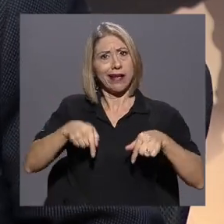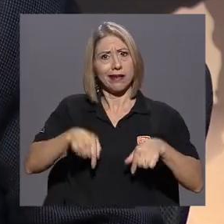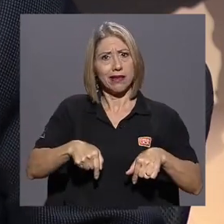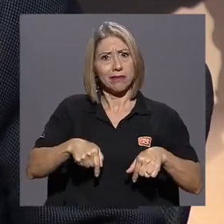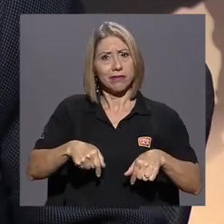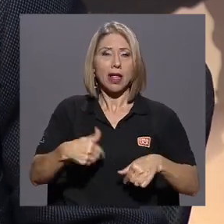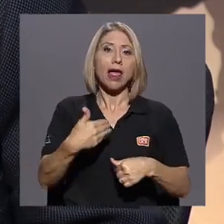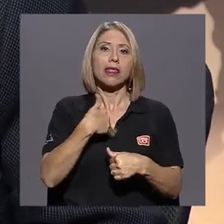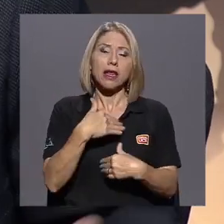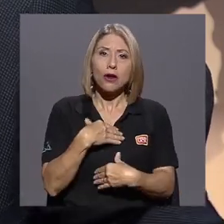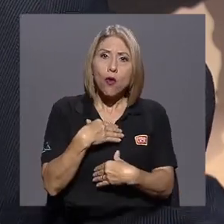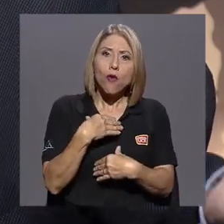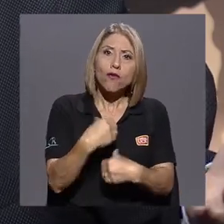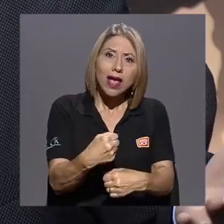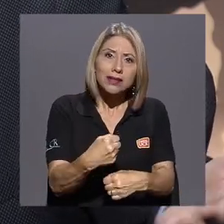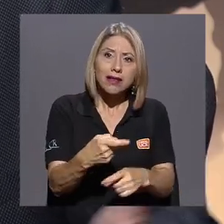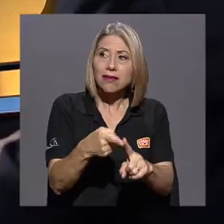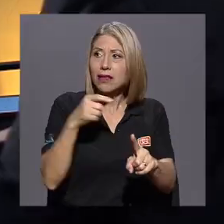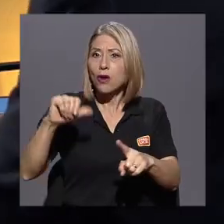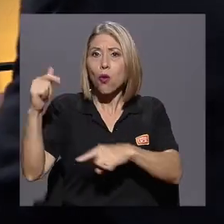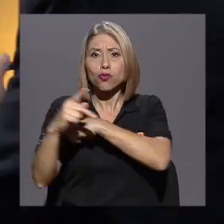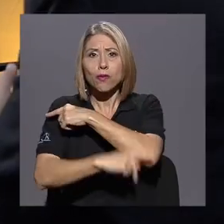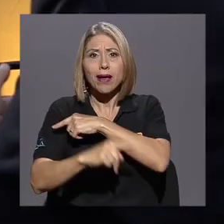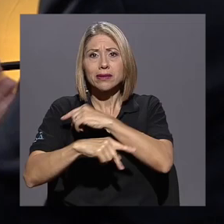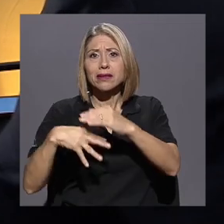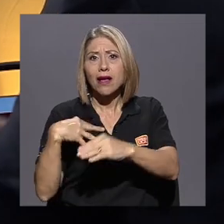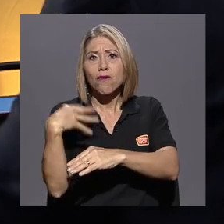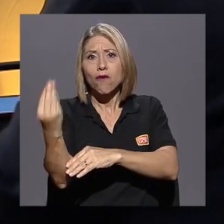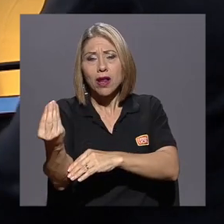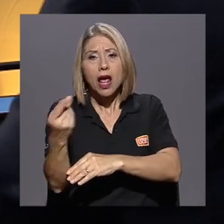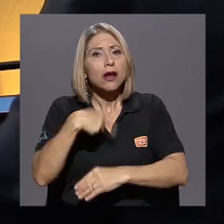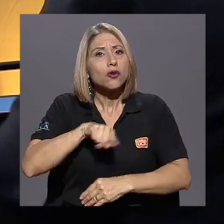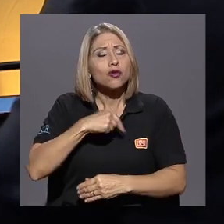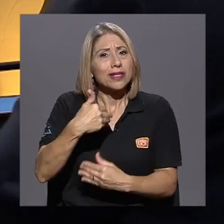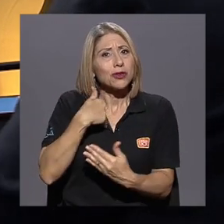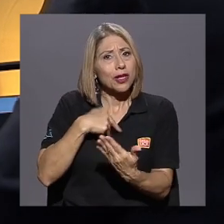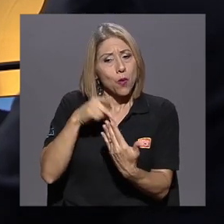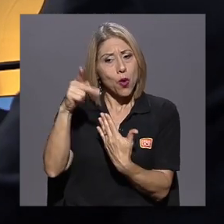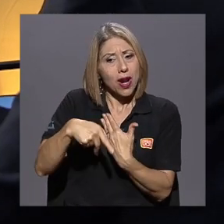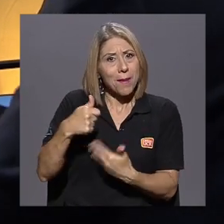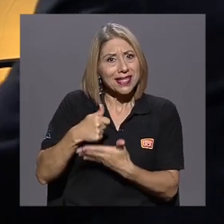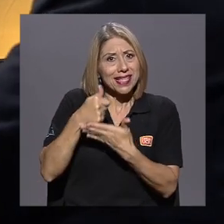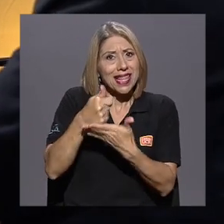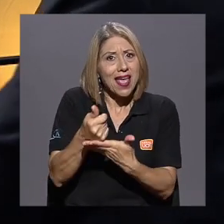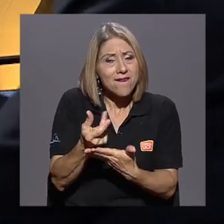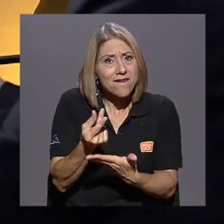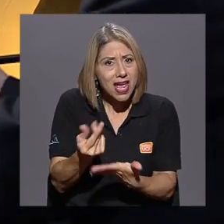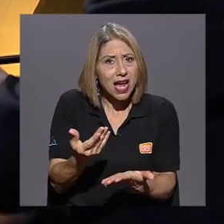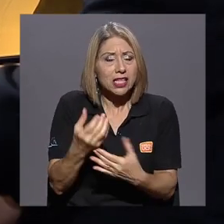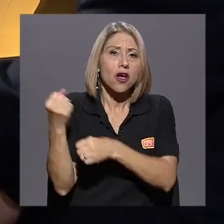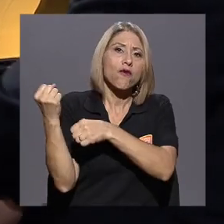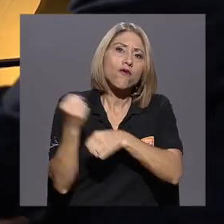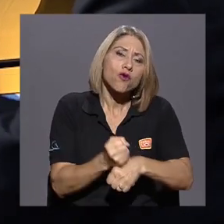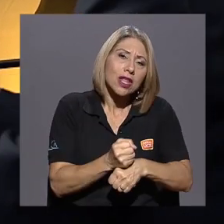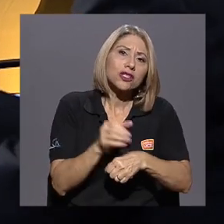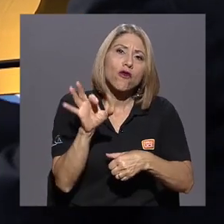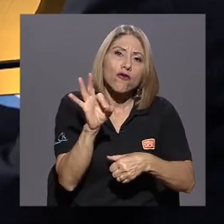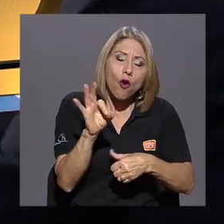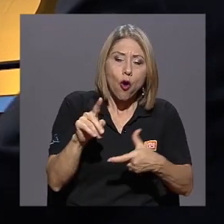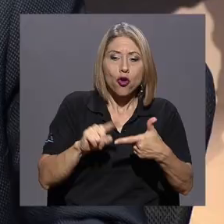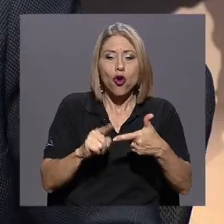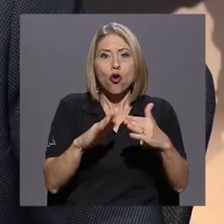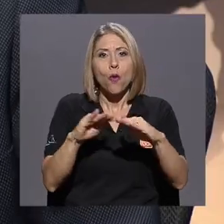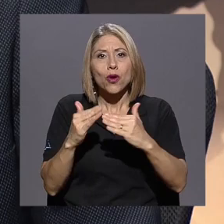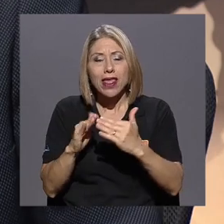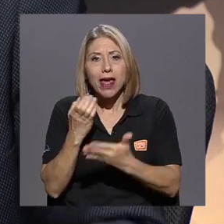de confianza de afuera. Y en realidad hemos tenido programas de becas de la Fundación Ford, de la